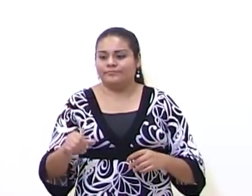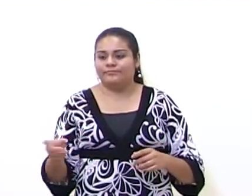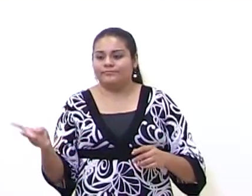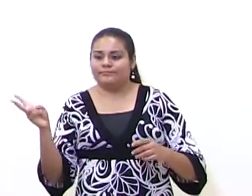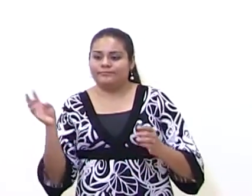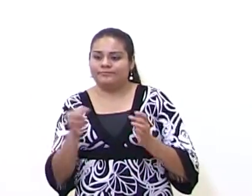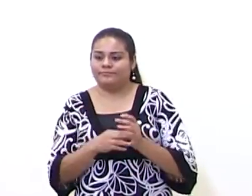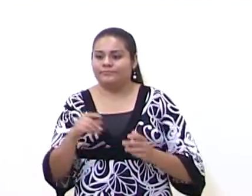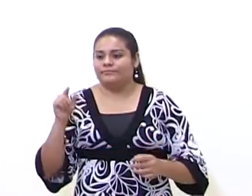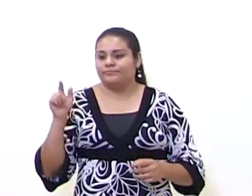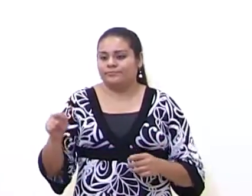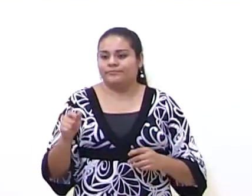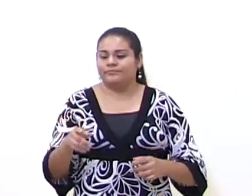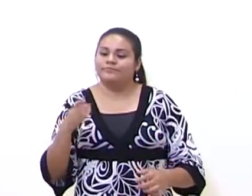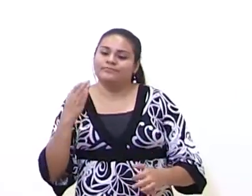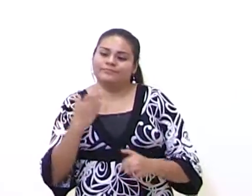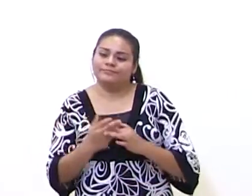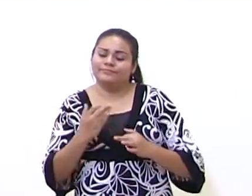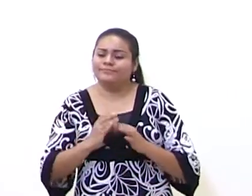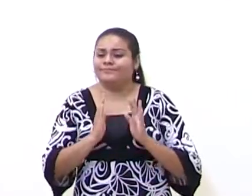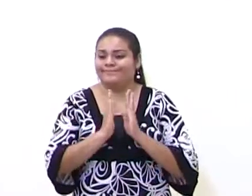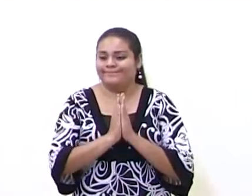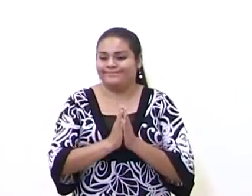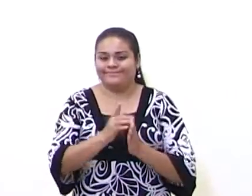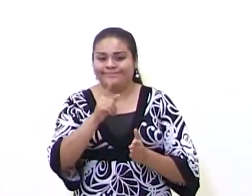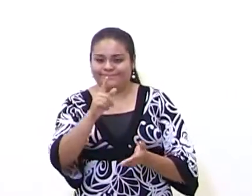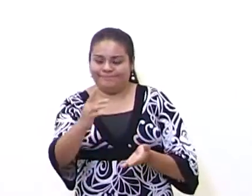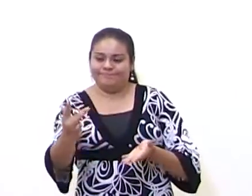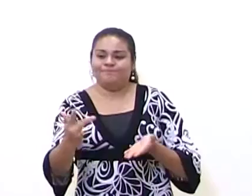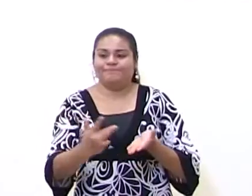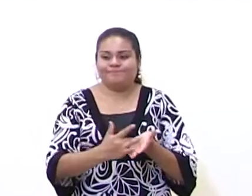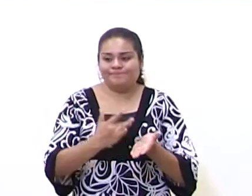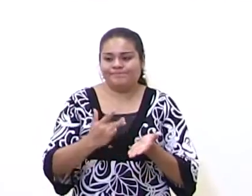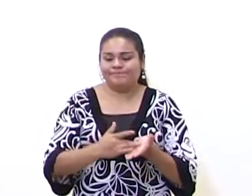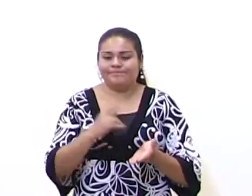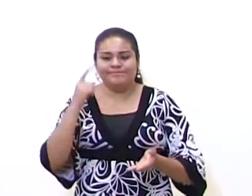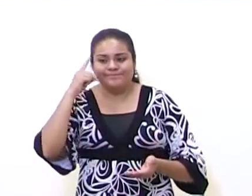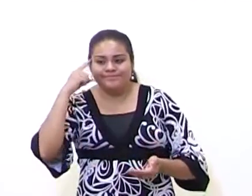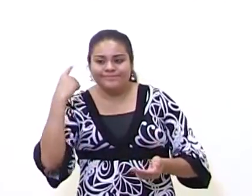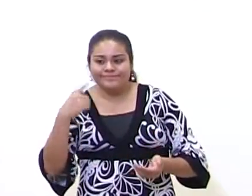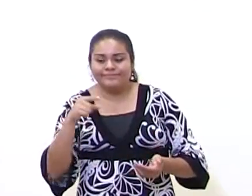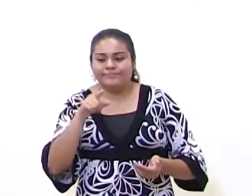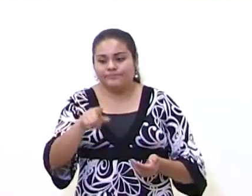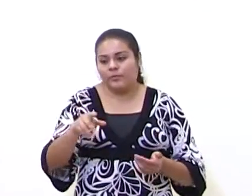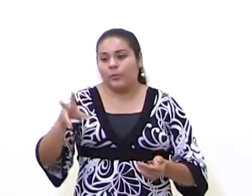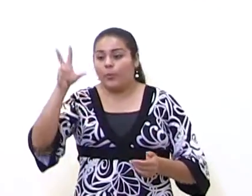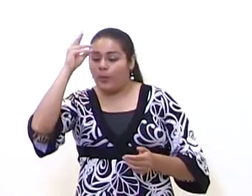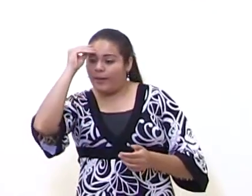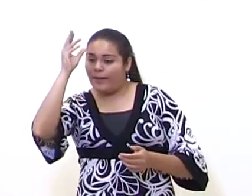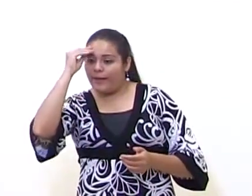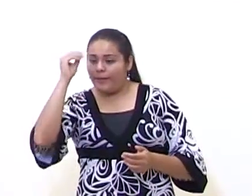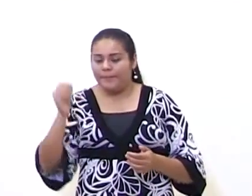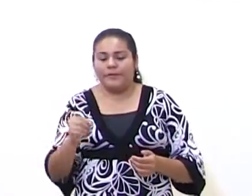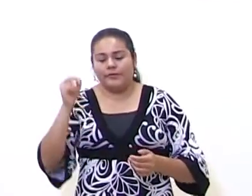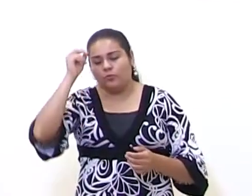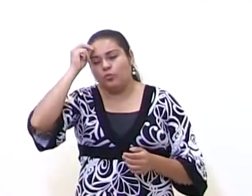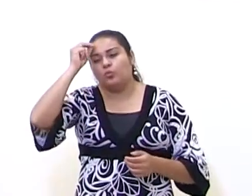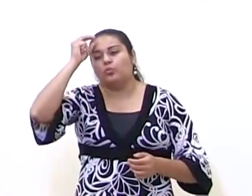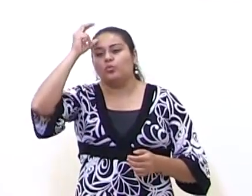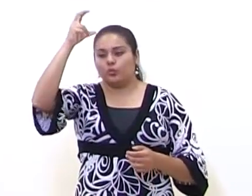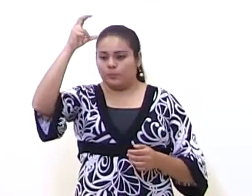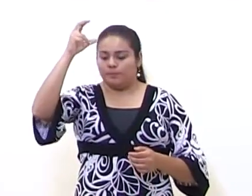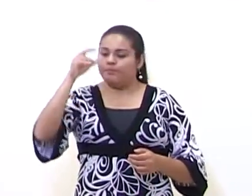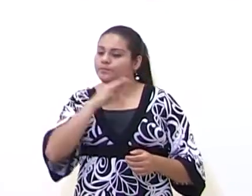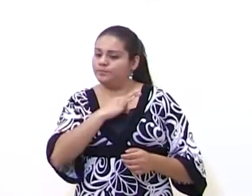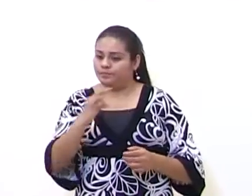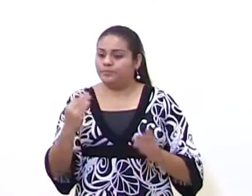Participar para que puedas desarrollar nuevas formas de aprendizaje. Así también te